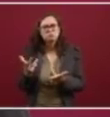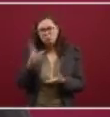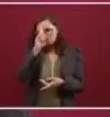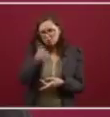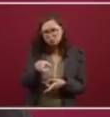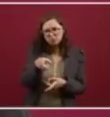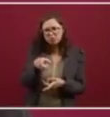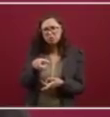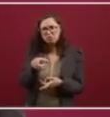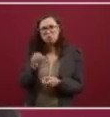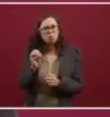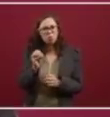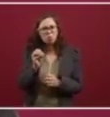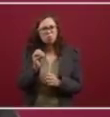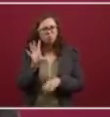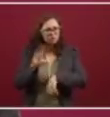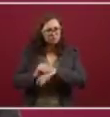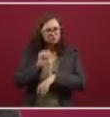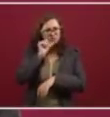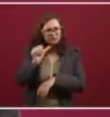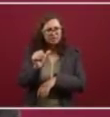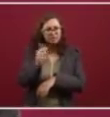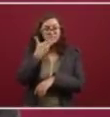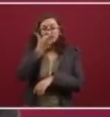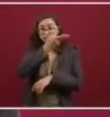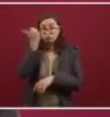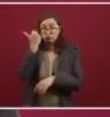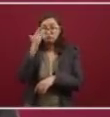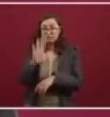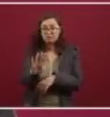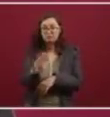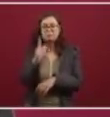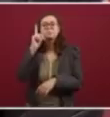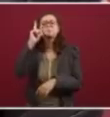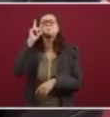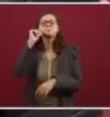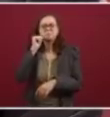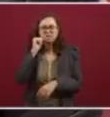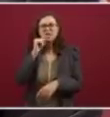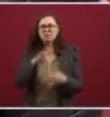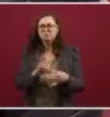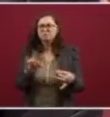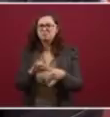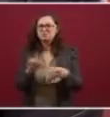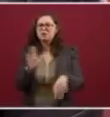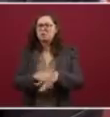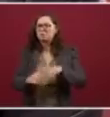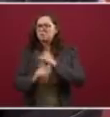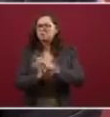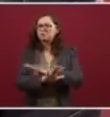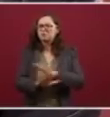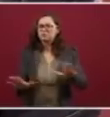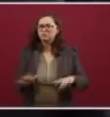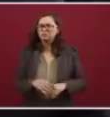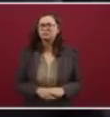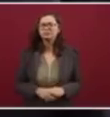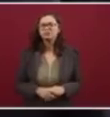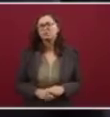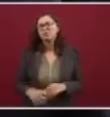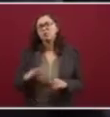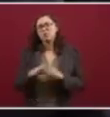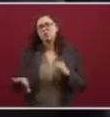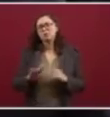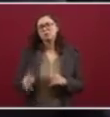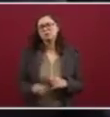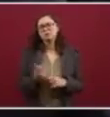prohibido o no está permitido, pero mañana lo vamos a saber aquí. Y un tema sobre